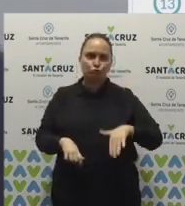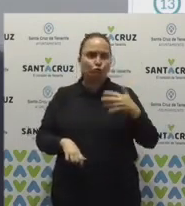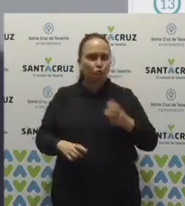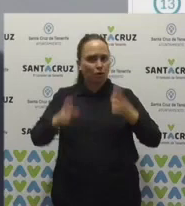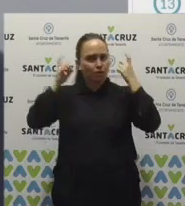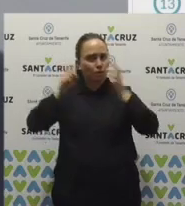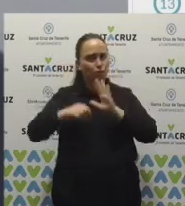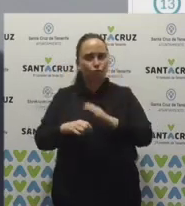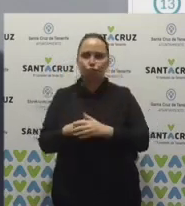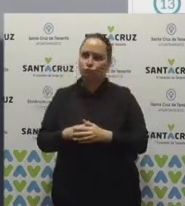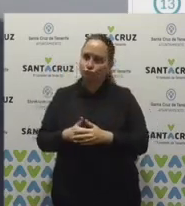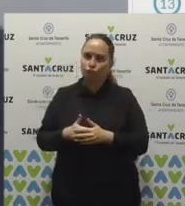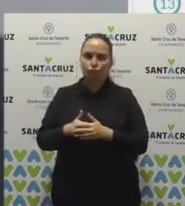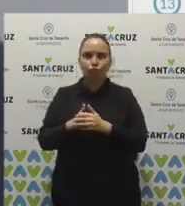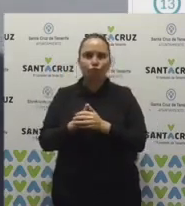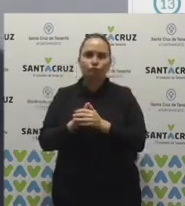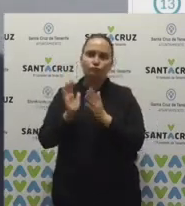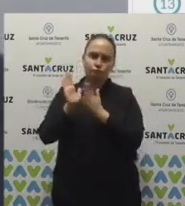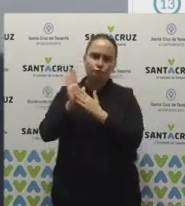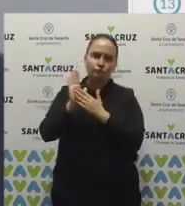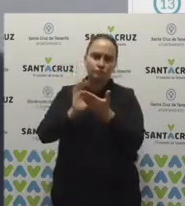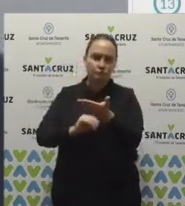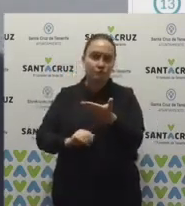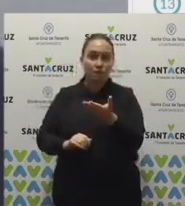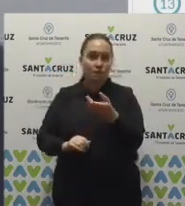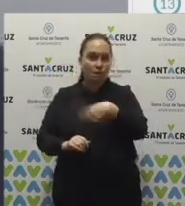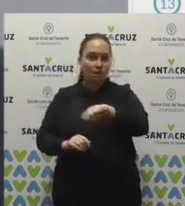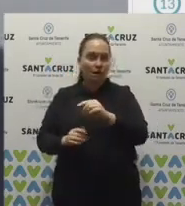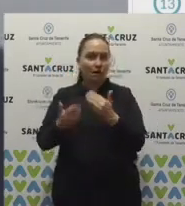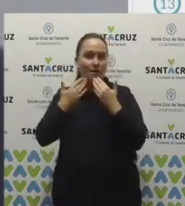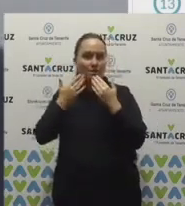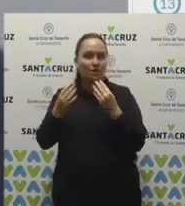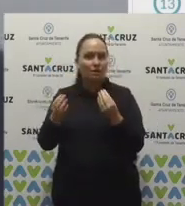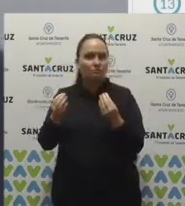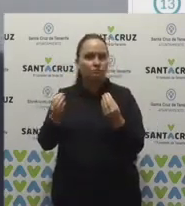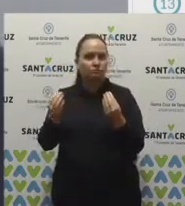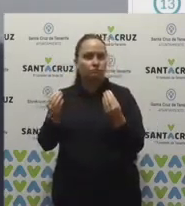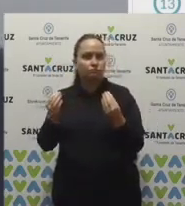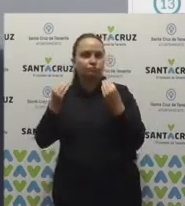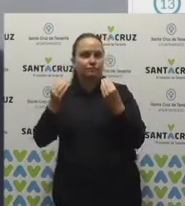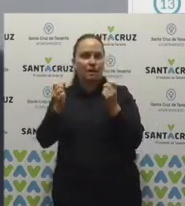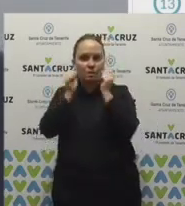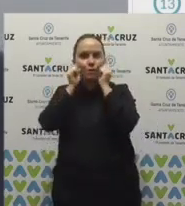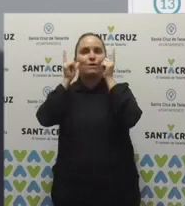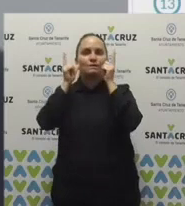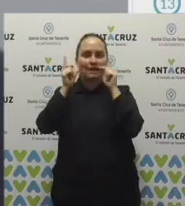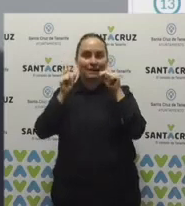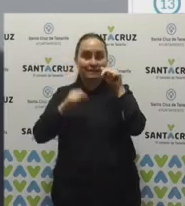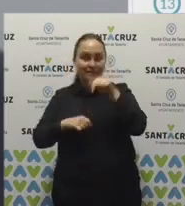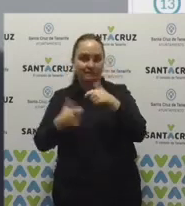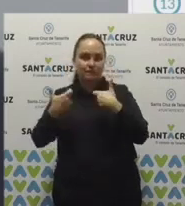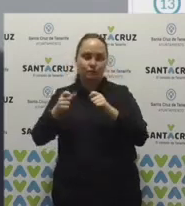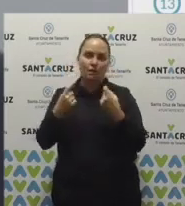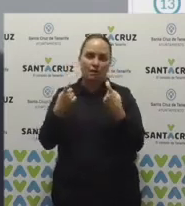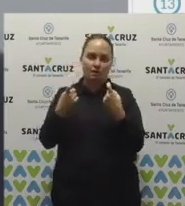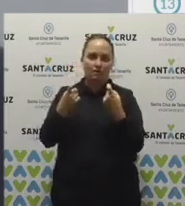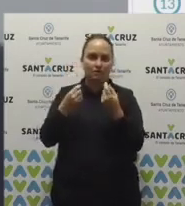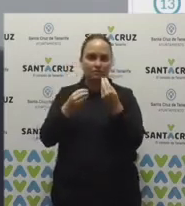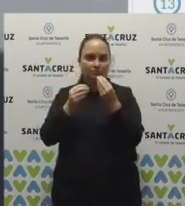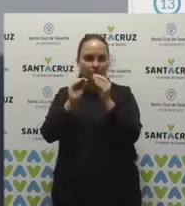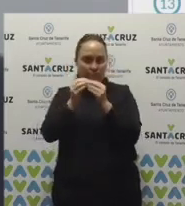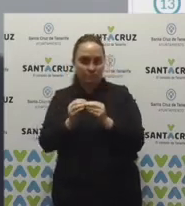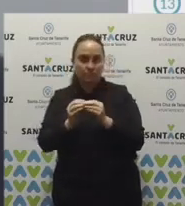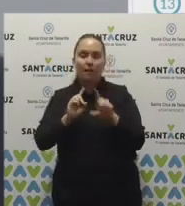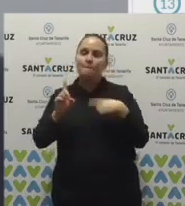de alguna manera fueron las que nos hicieron ver la necesidad de este sector en santa cruz y agradecer el trabajo técnico de la gerencia urbanismo de